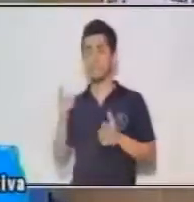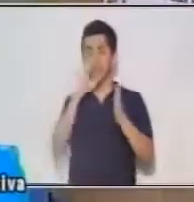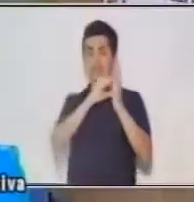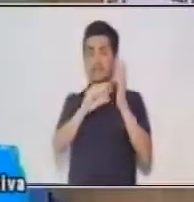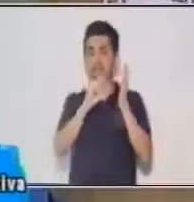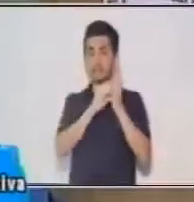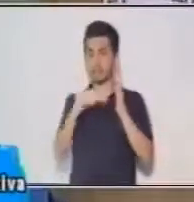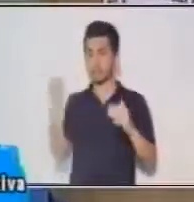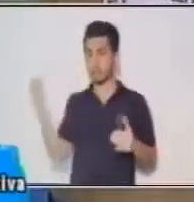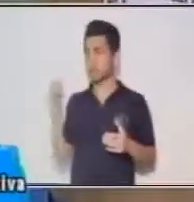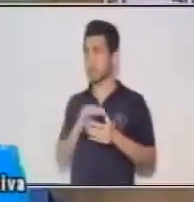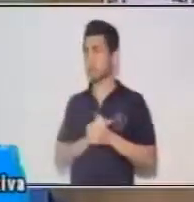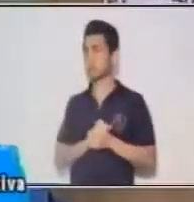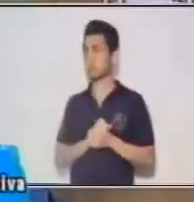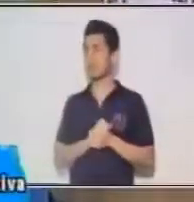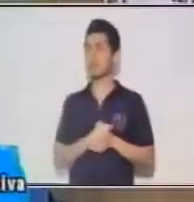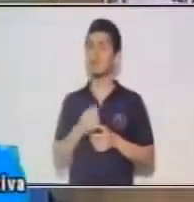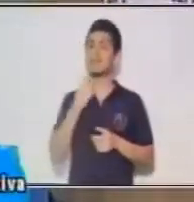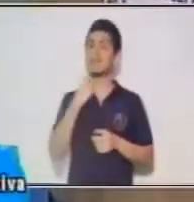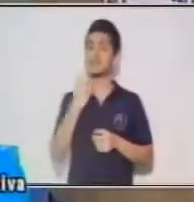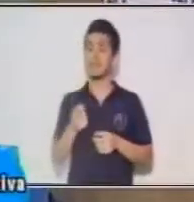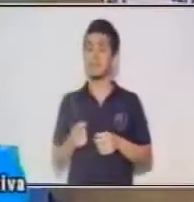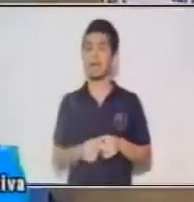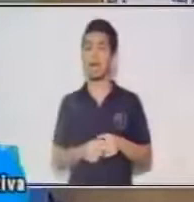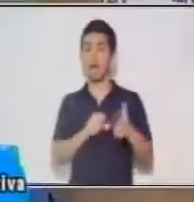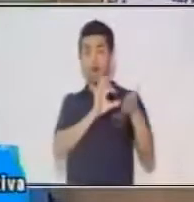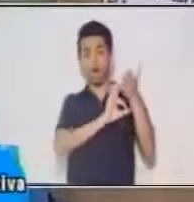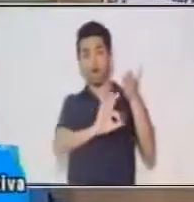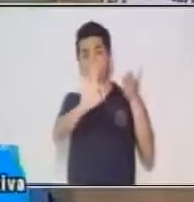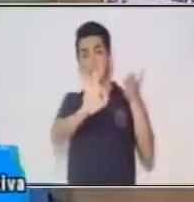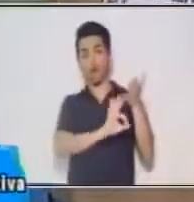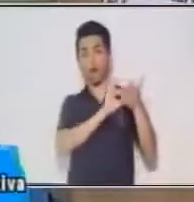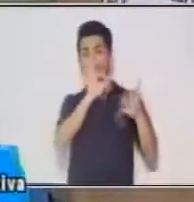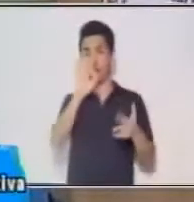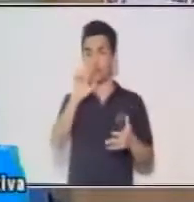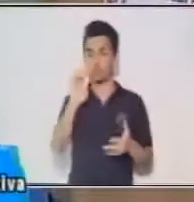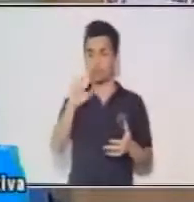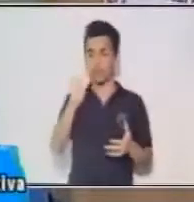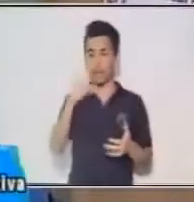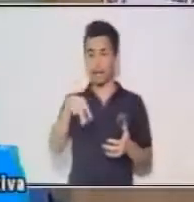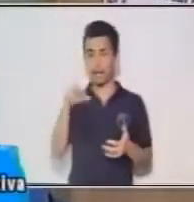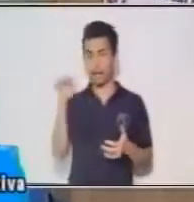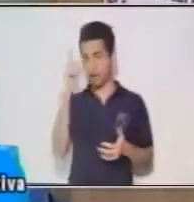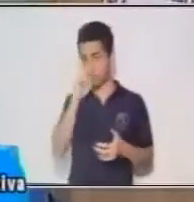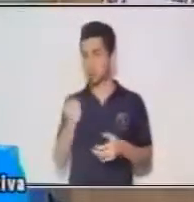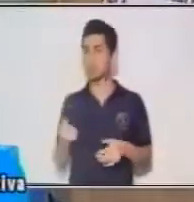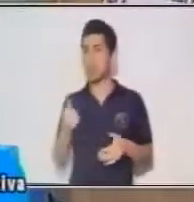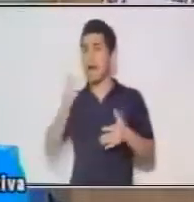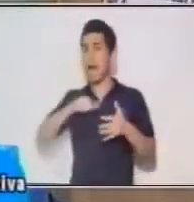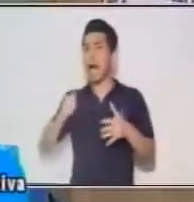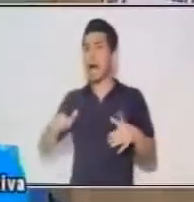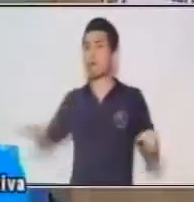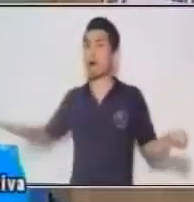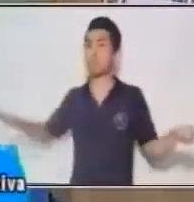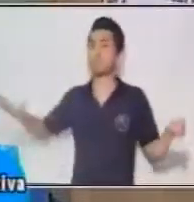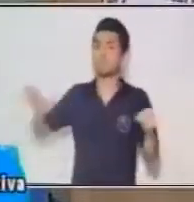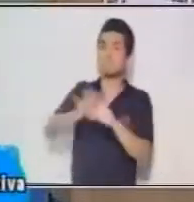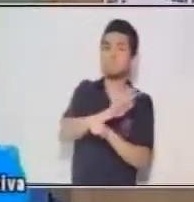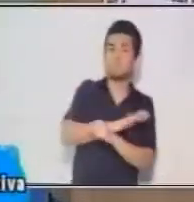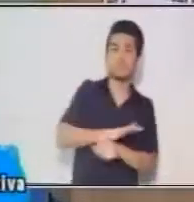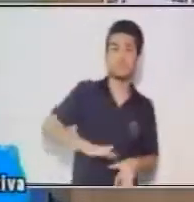Entonces, dice acá, los océanos. El agua cubre aproximadamente